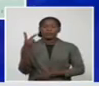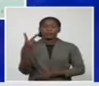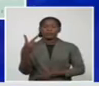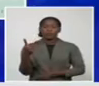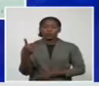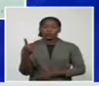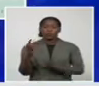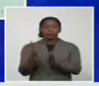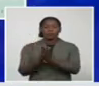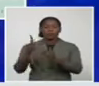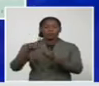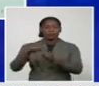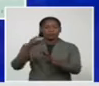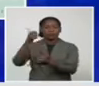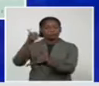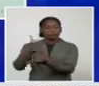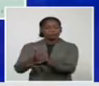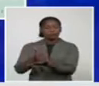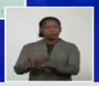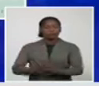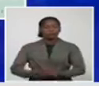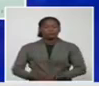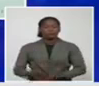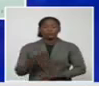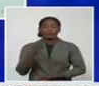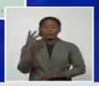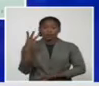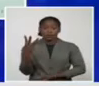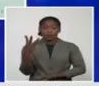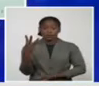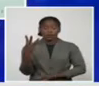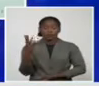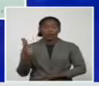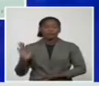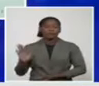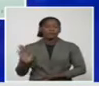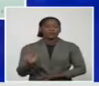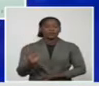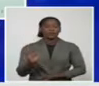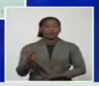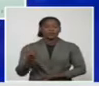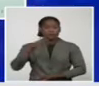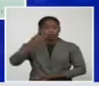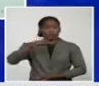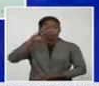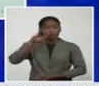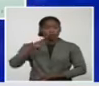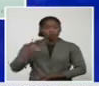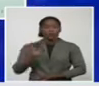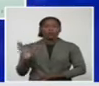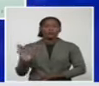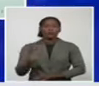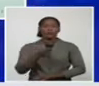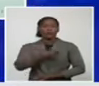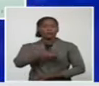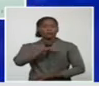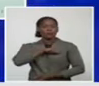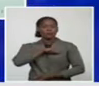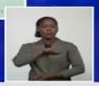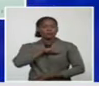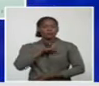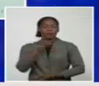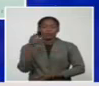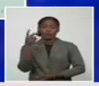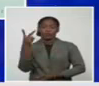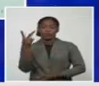Matanzas. Y los 3 son viajeros cubanos procedentes de España, 2 y 1 procedente